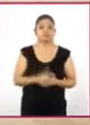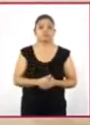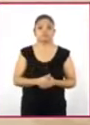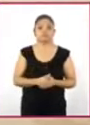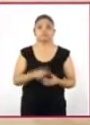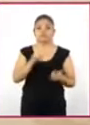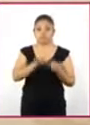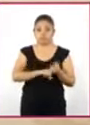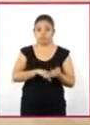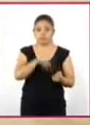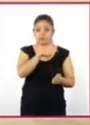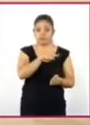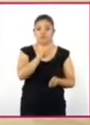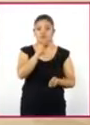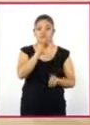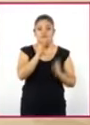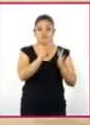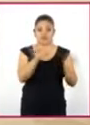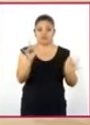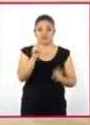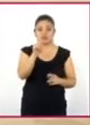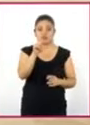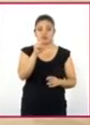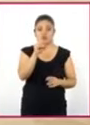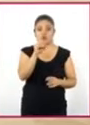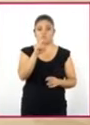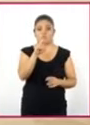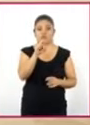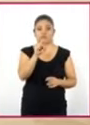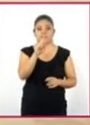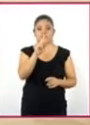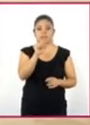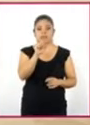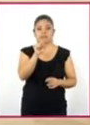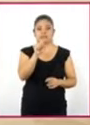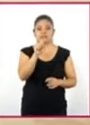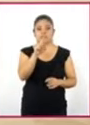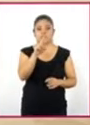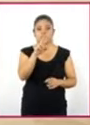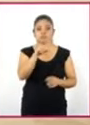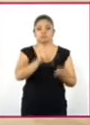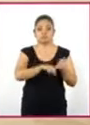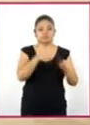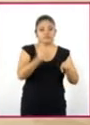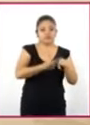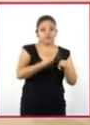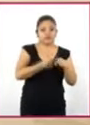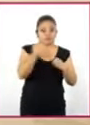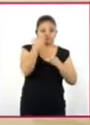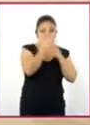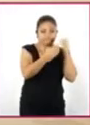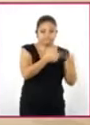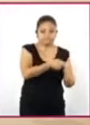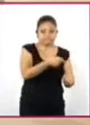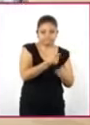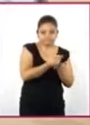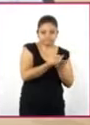del gusano de seda, sostuvo abiertamente que las enfermedades humanas tenían su origen en la acción de los